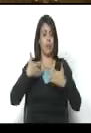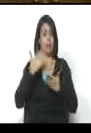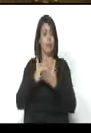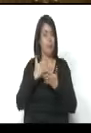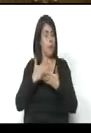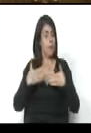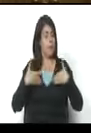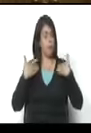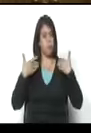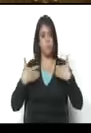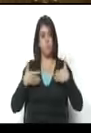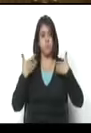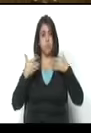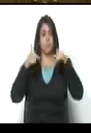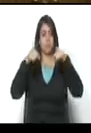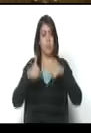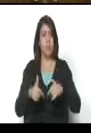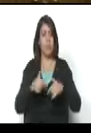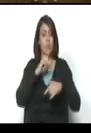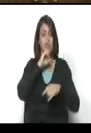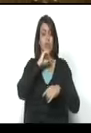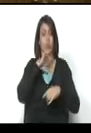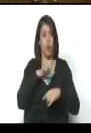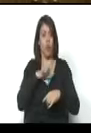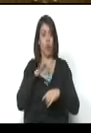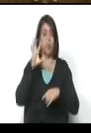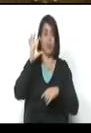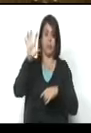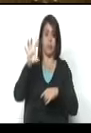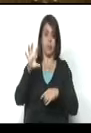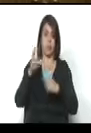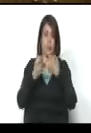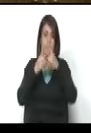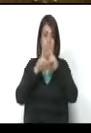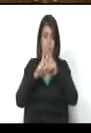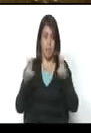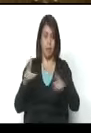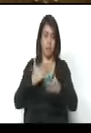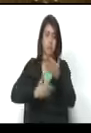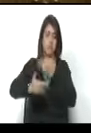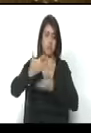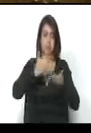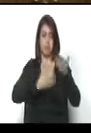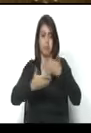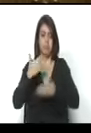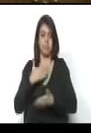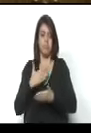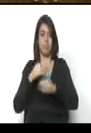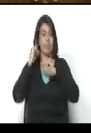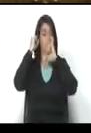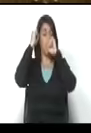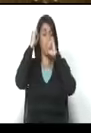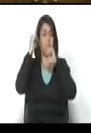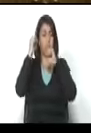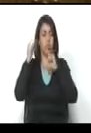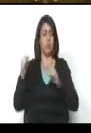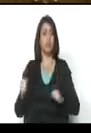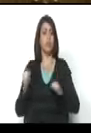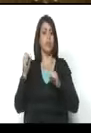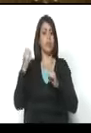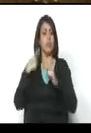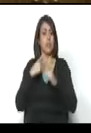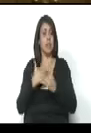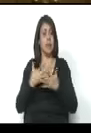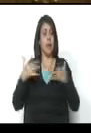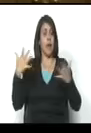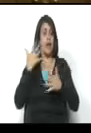siempre con alegría, este pasaje de la historia patria en paz y armonía, en victoria, a la luz